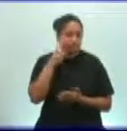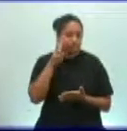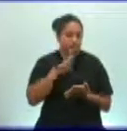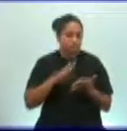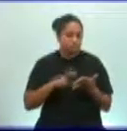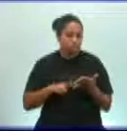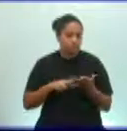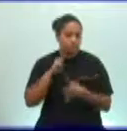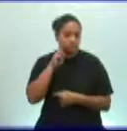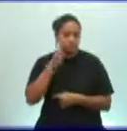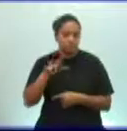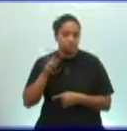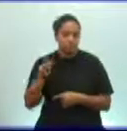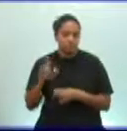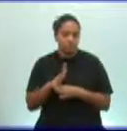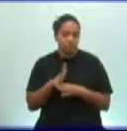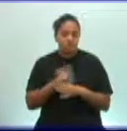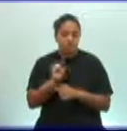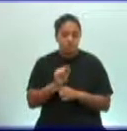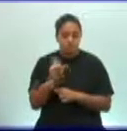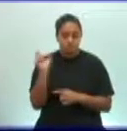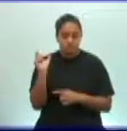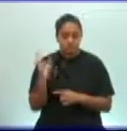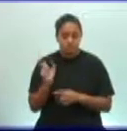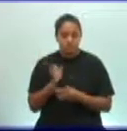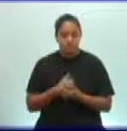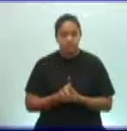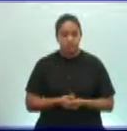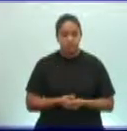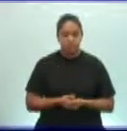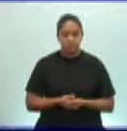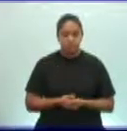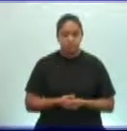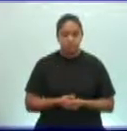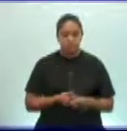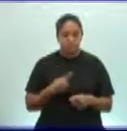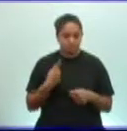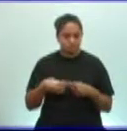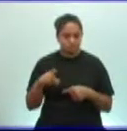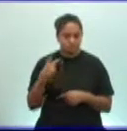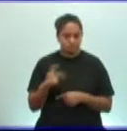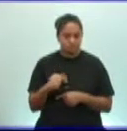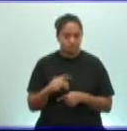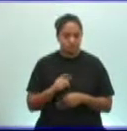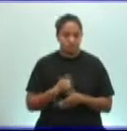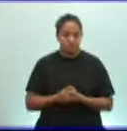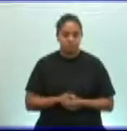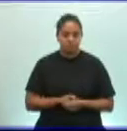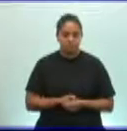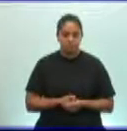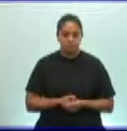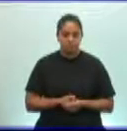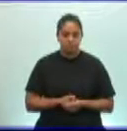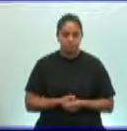el significado de estas palabras. Pasemos entonces a la próxima actividad.